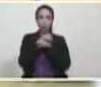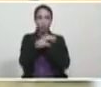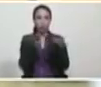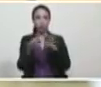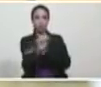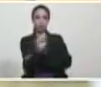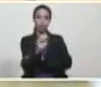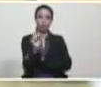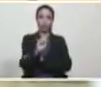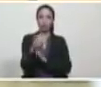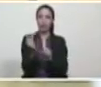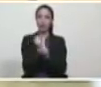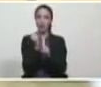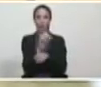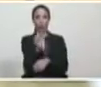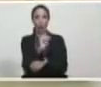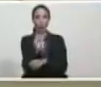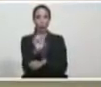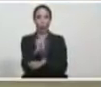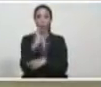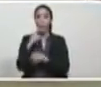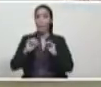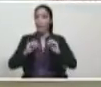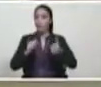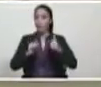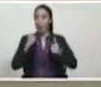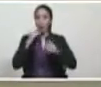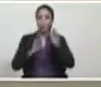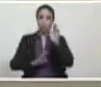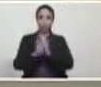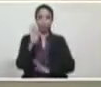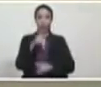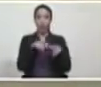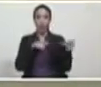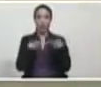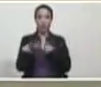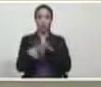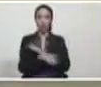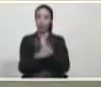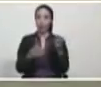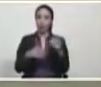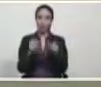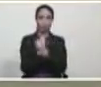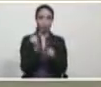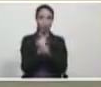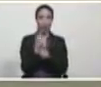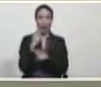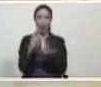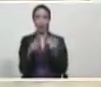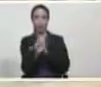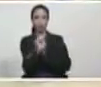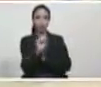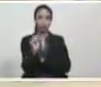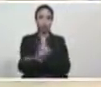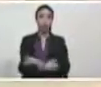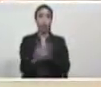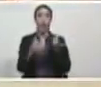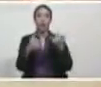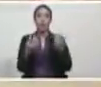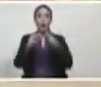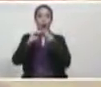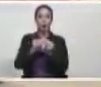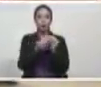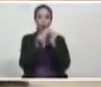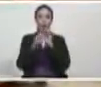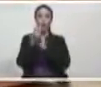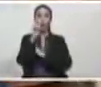nacional. Ya dimos inicio, de acuerdo a las instrucciones que usted nos orientó, que usted nos ordenó, a la reparación de 2.000 unidades